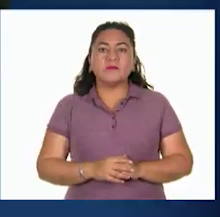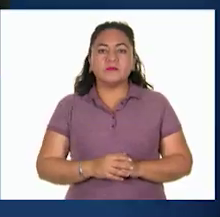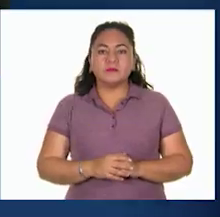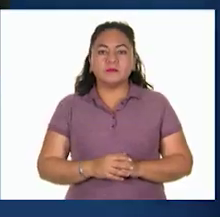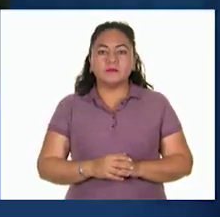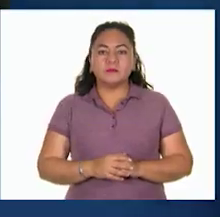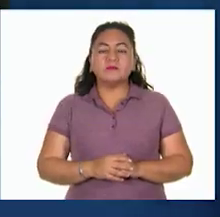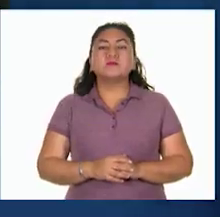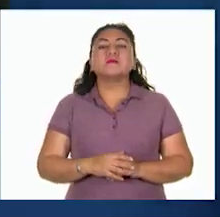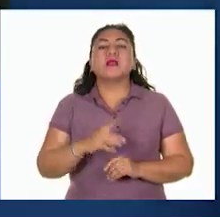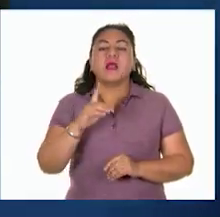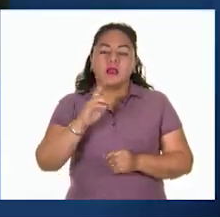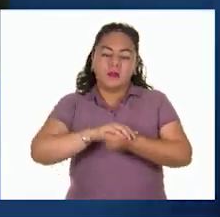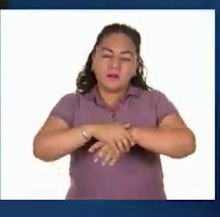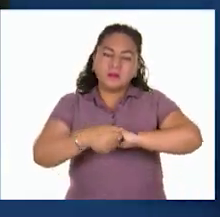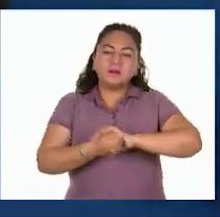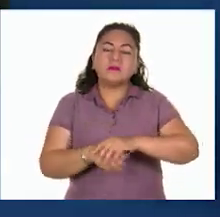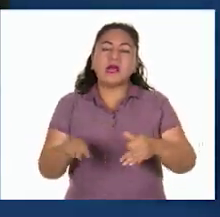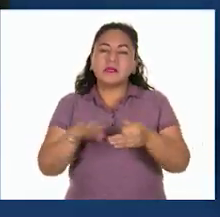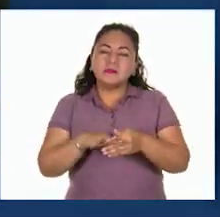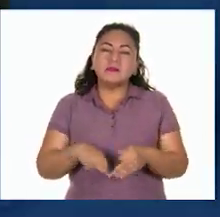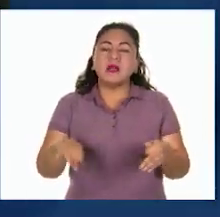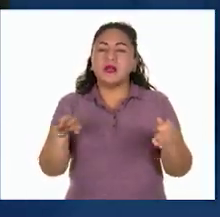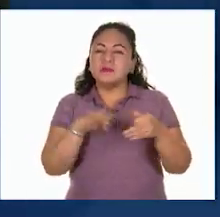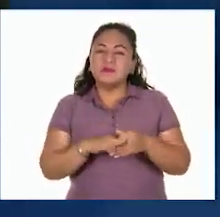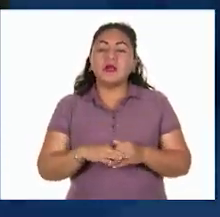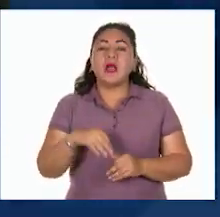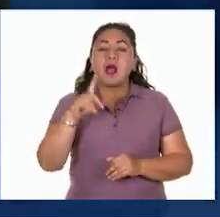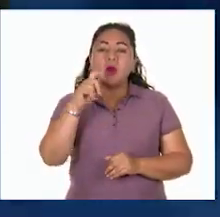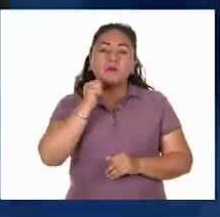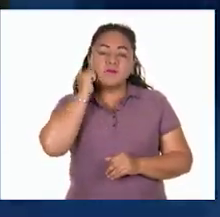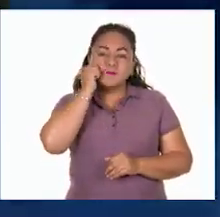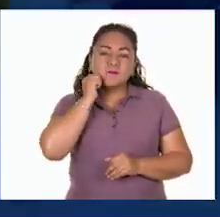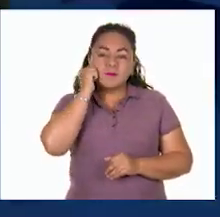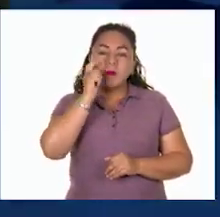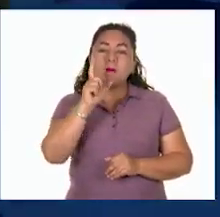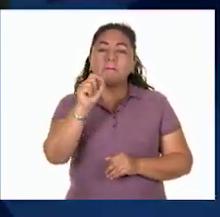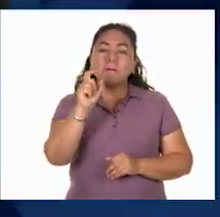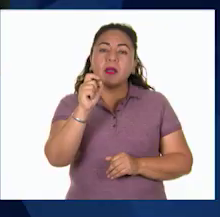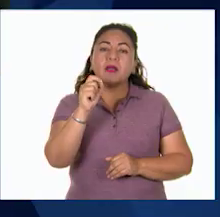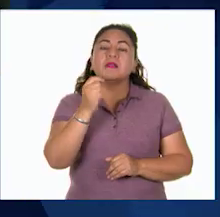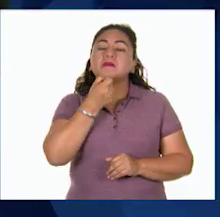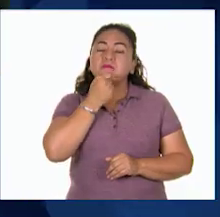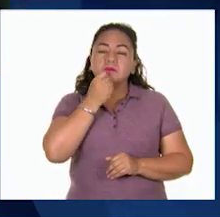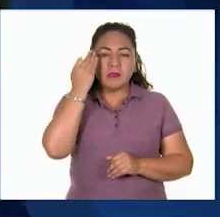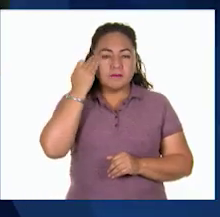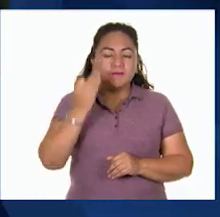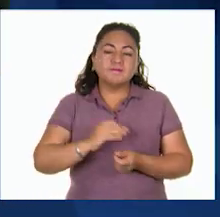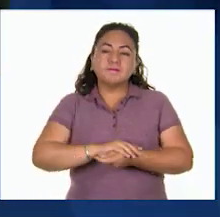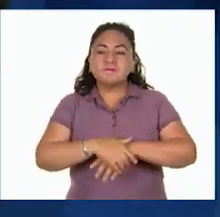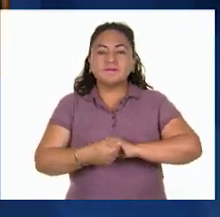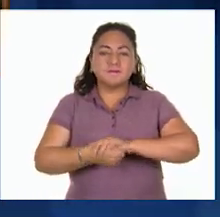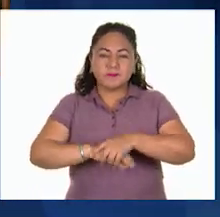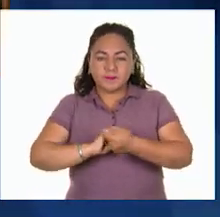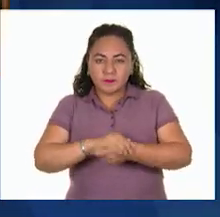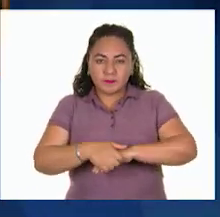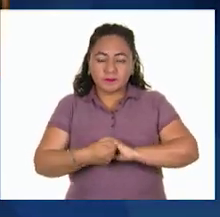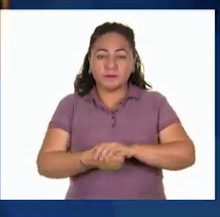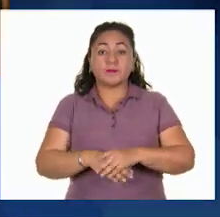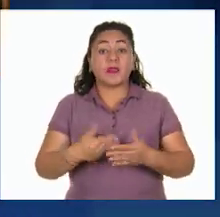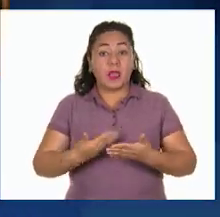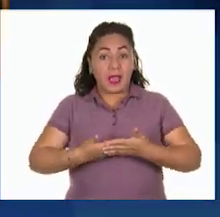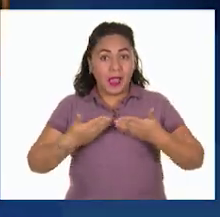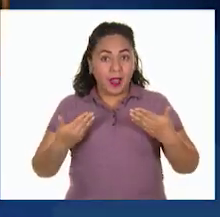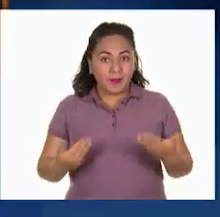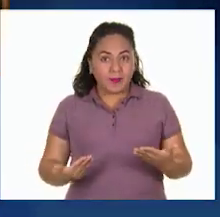cubrebocas. Lava tus manos frecuentemente con agua y con jabón, por lo menos durante 20 segundos. Ahora